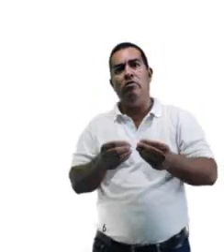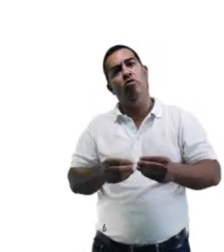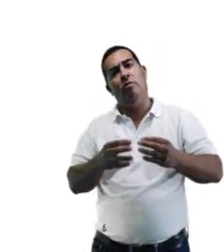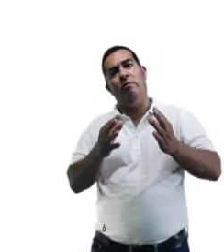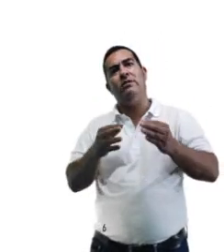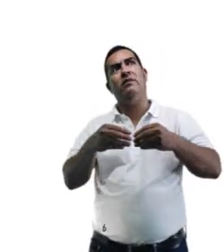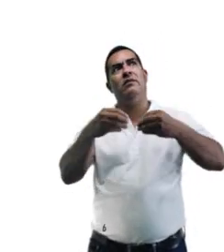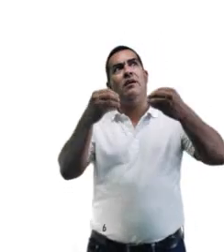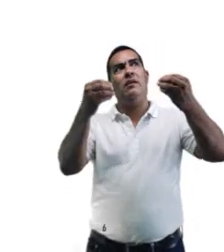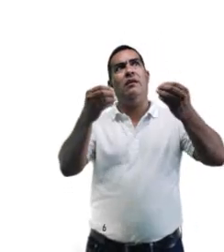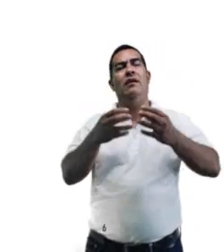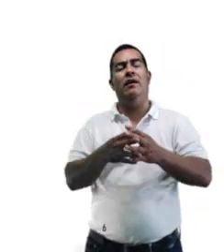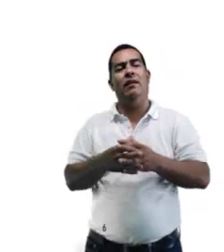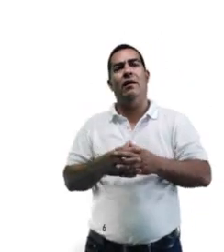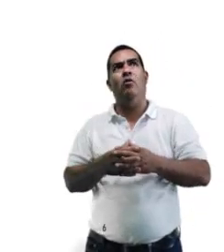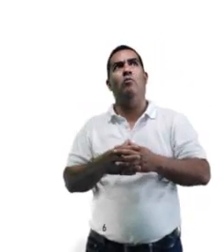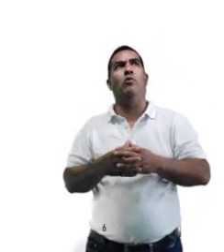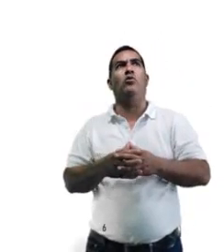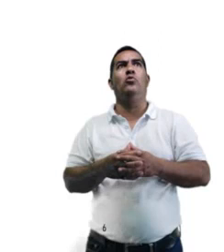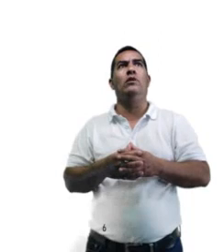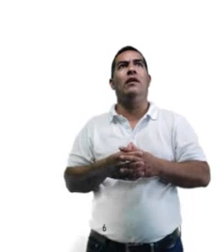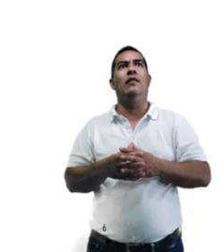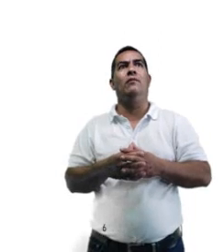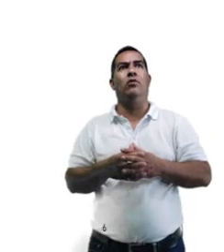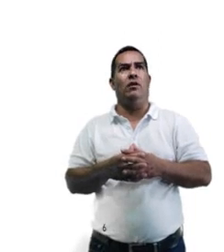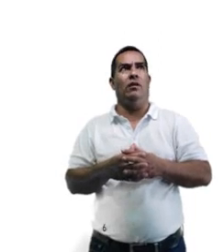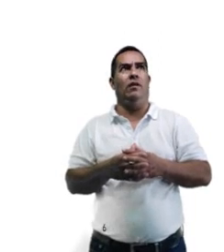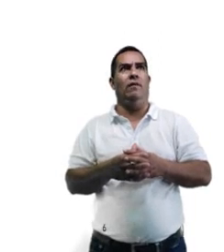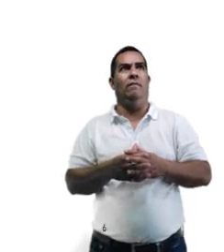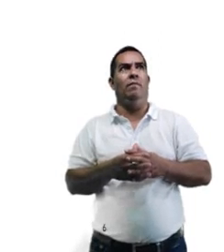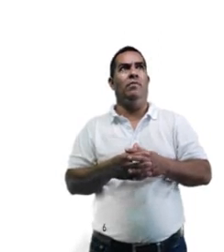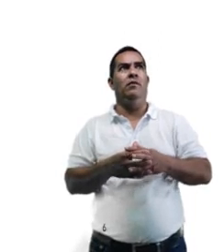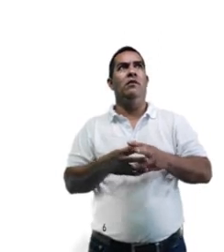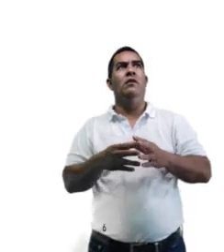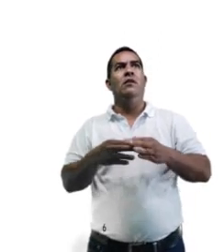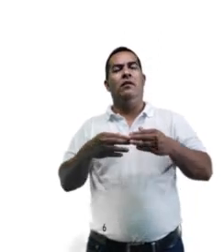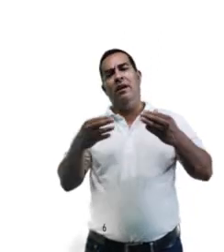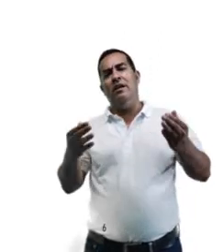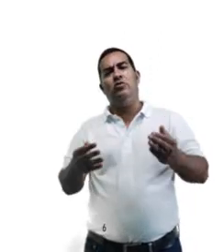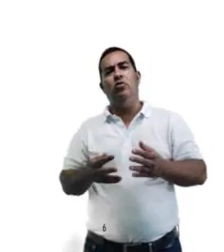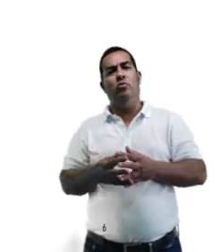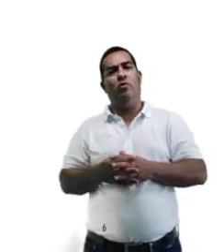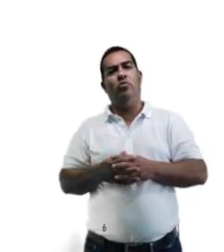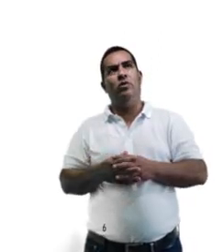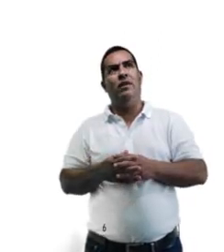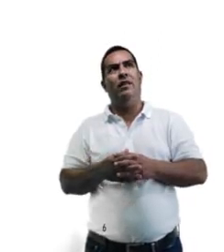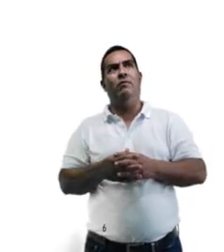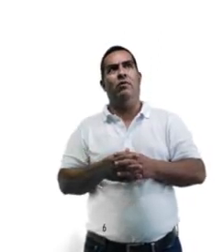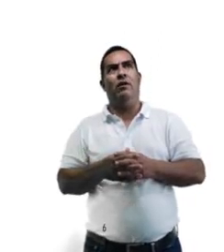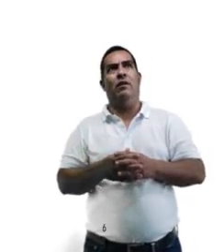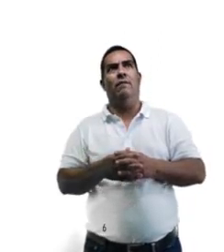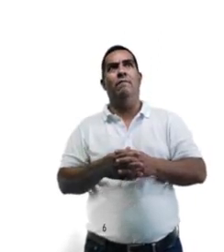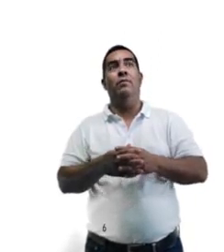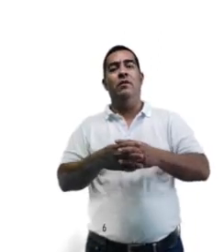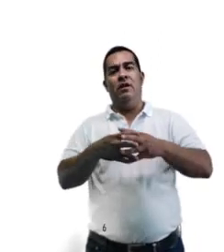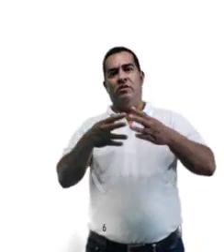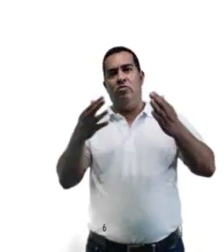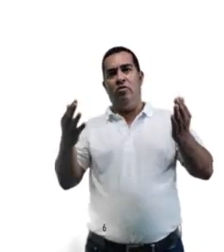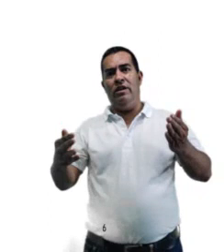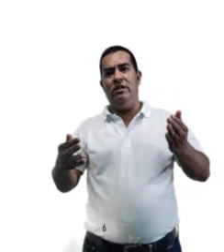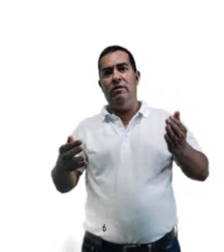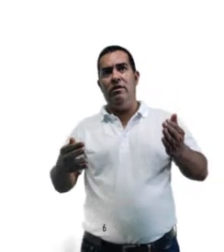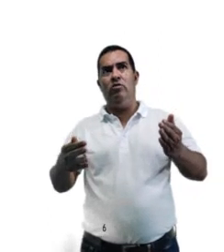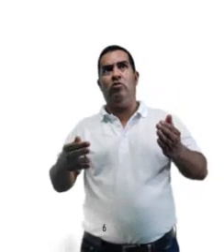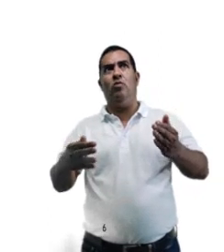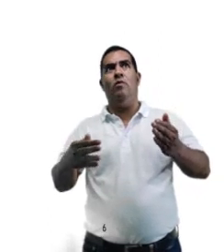este momento nos vamos a centrar en la oportunidad laboral. ¿Qué es una oportunidad laboral? Es